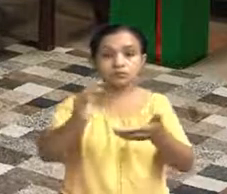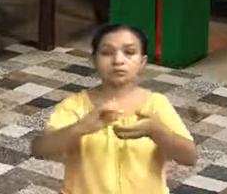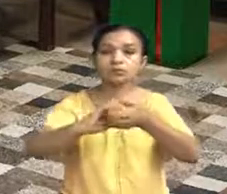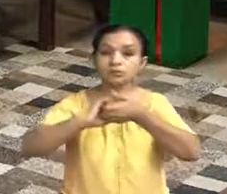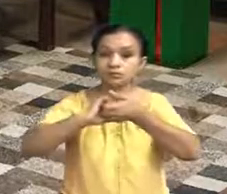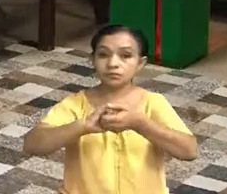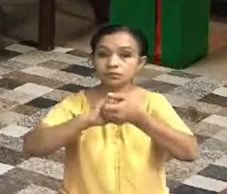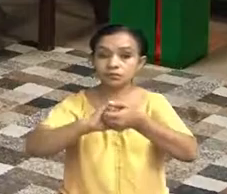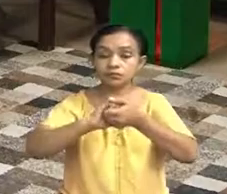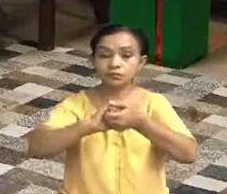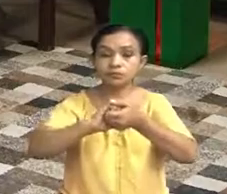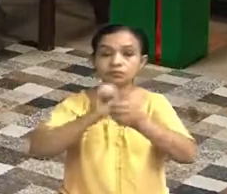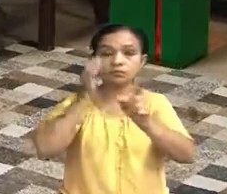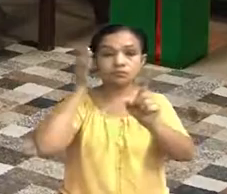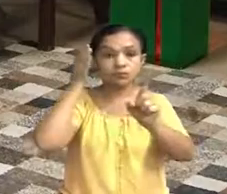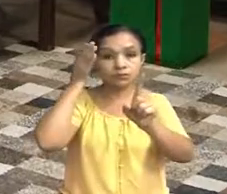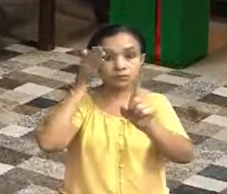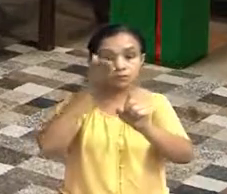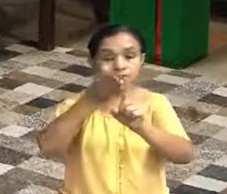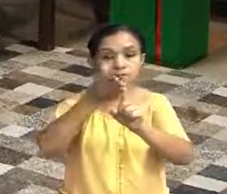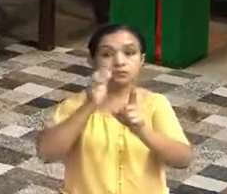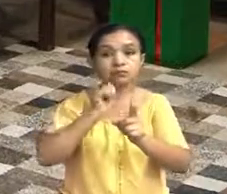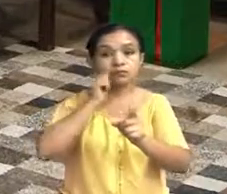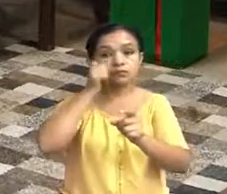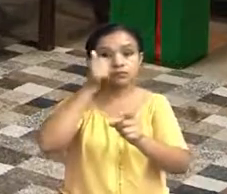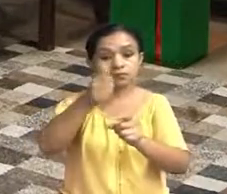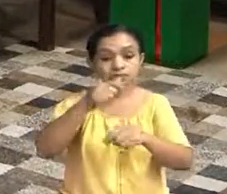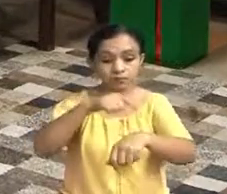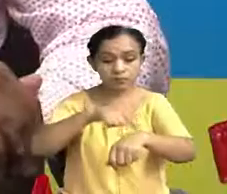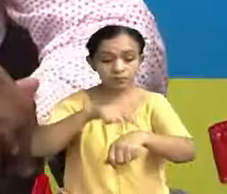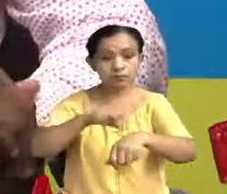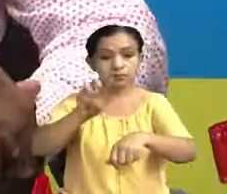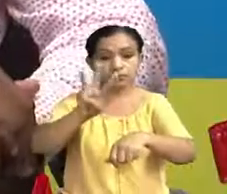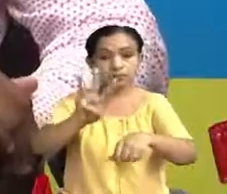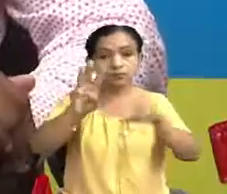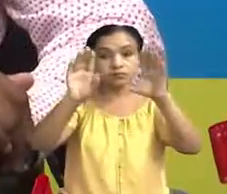televidente, su fiel sintonía. Le esperamos el día de mañana a esta misma hora